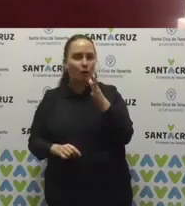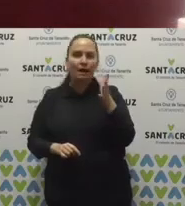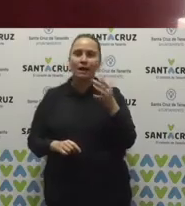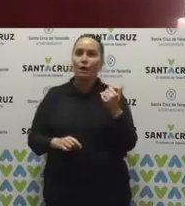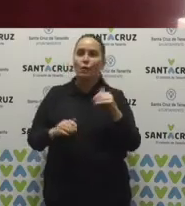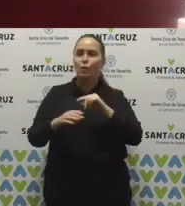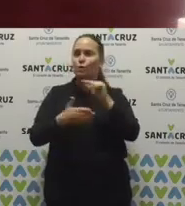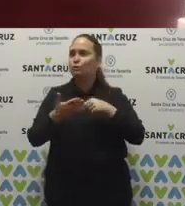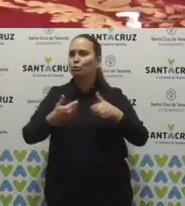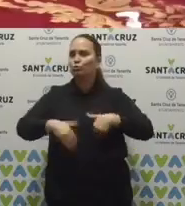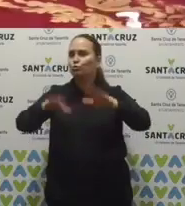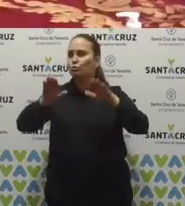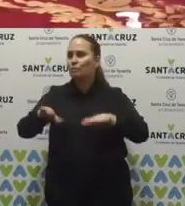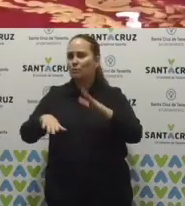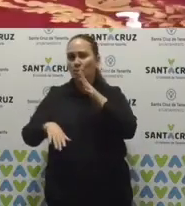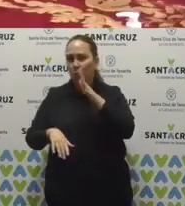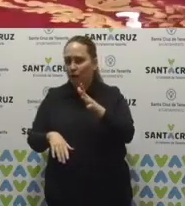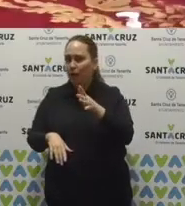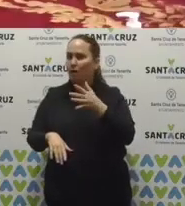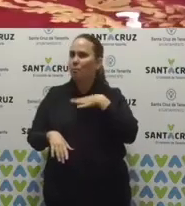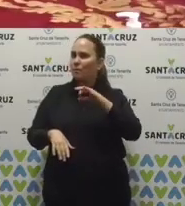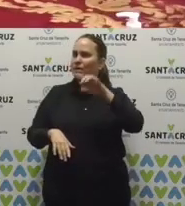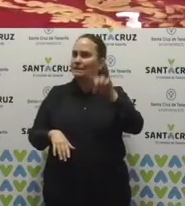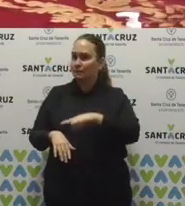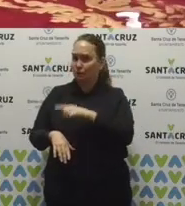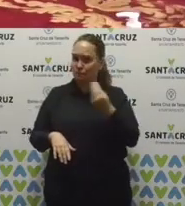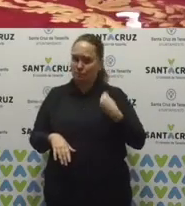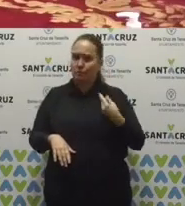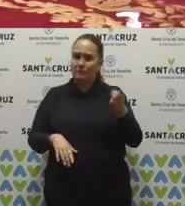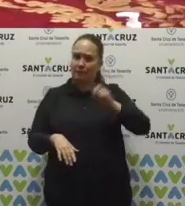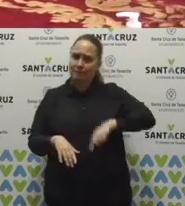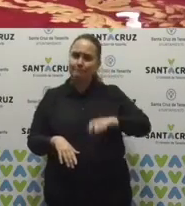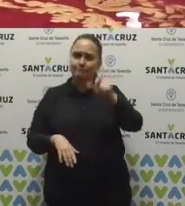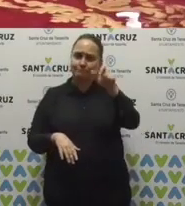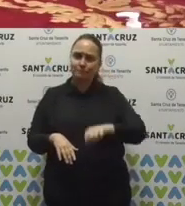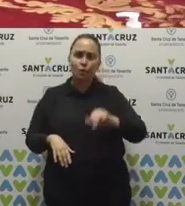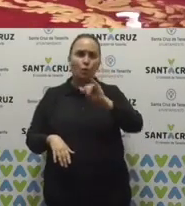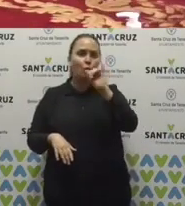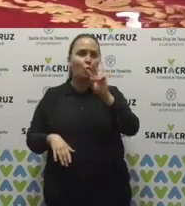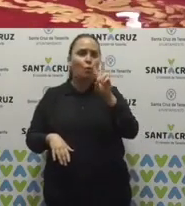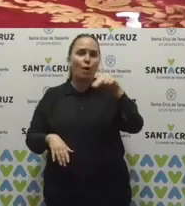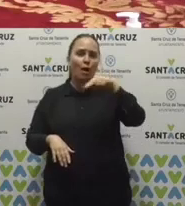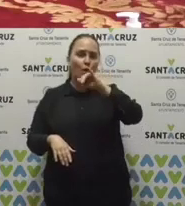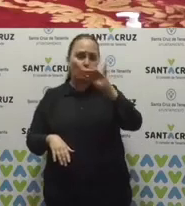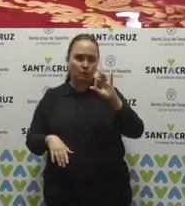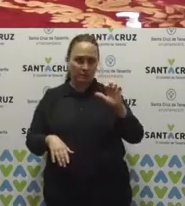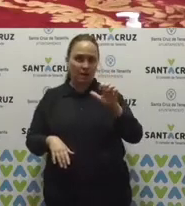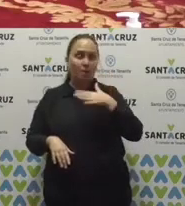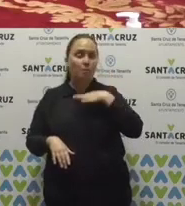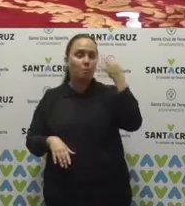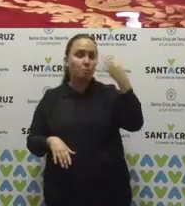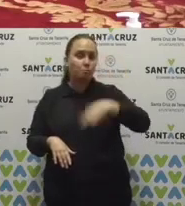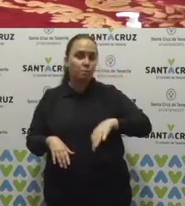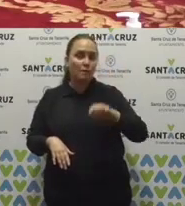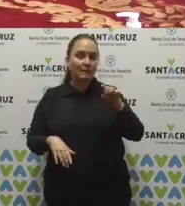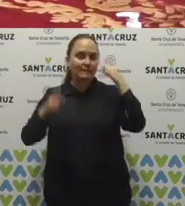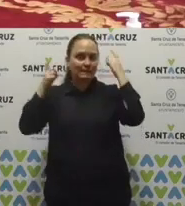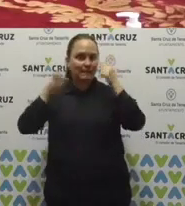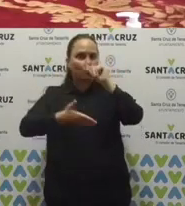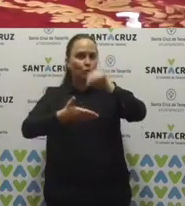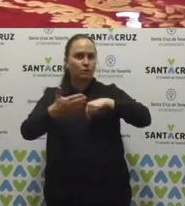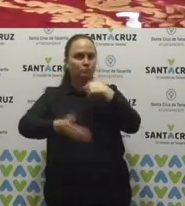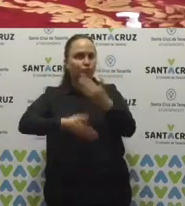el contrato y si era posible o no eso lo apunta don juan jose a hacerlo debía desarrollar el contrato